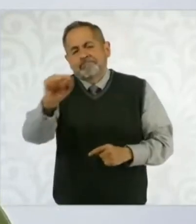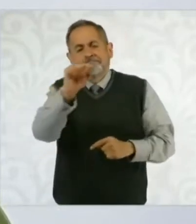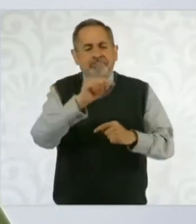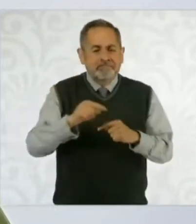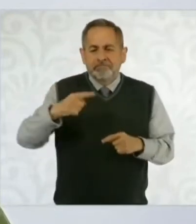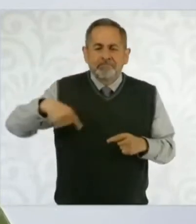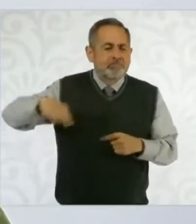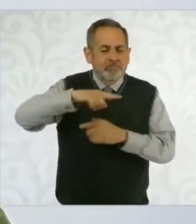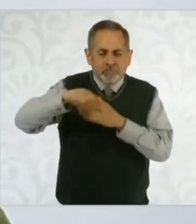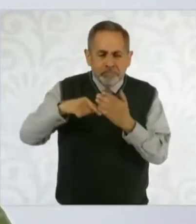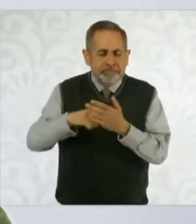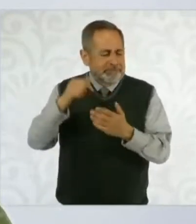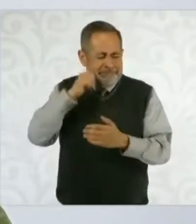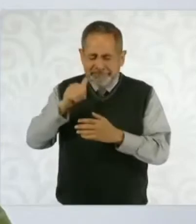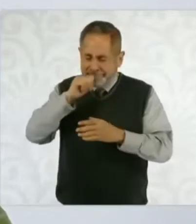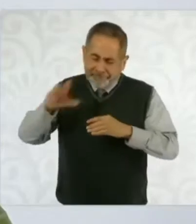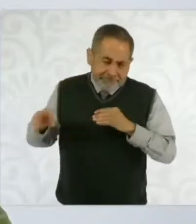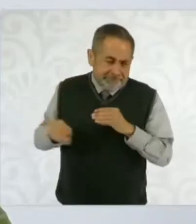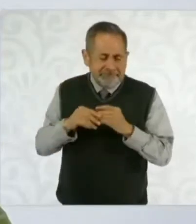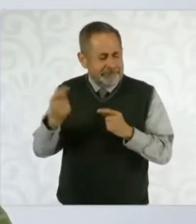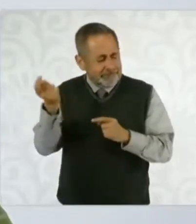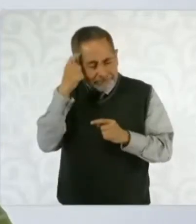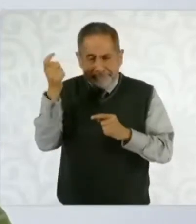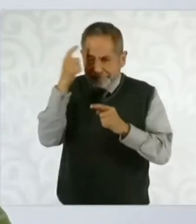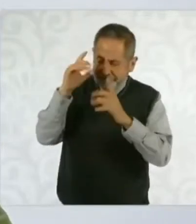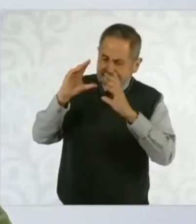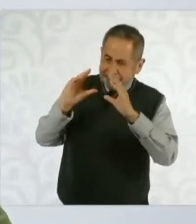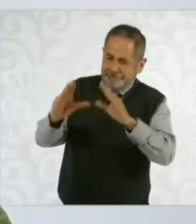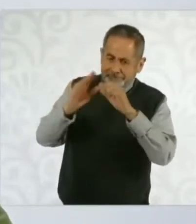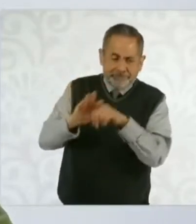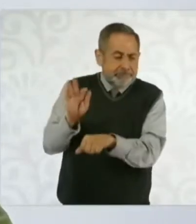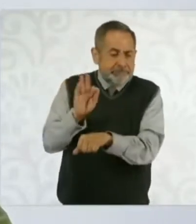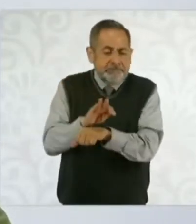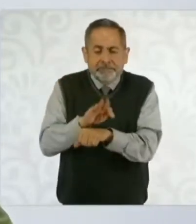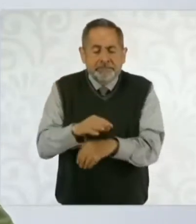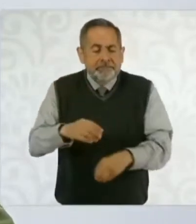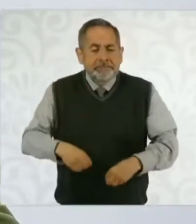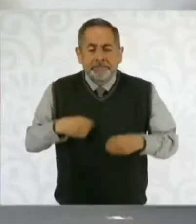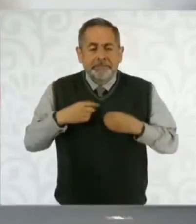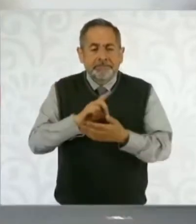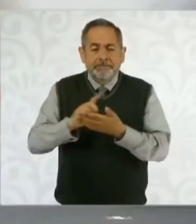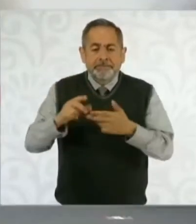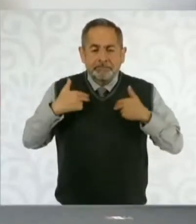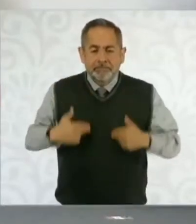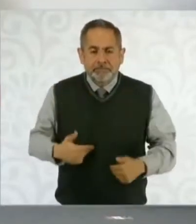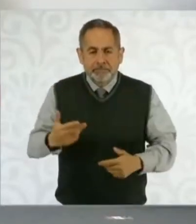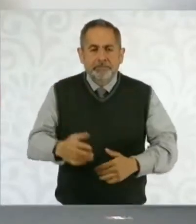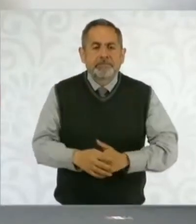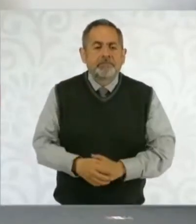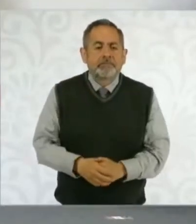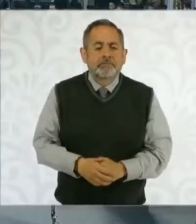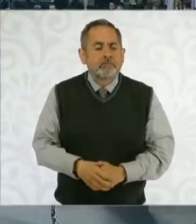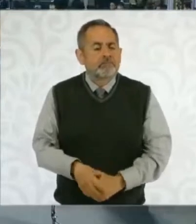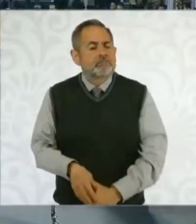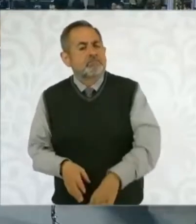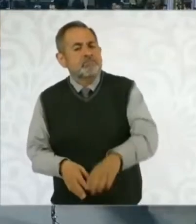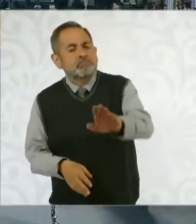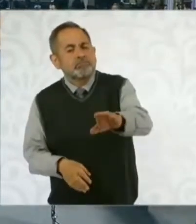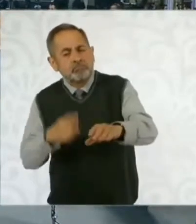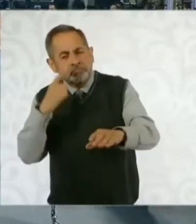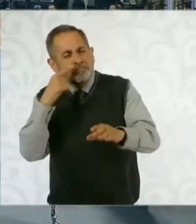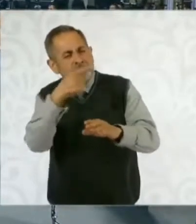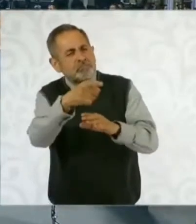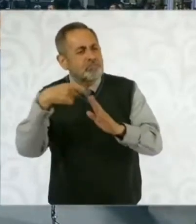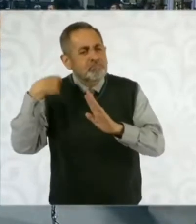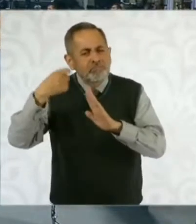de adiestramiento, siempre se incluyen aspectos relacionados con la protección a los derechos humanos. Y en ese sentido, cuando se observa un video